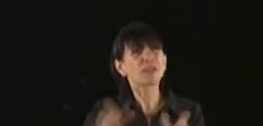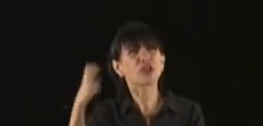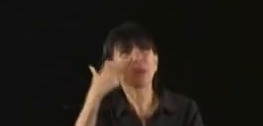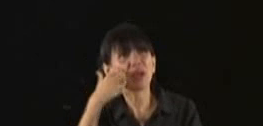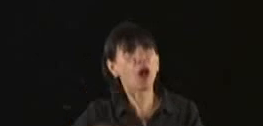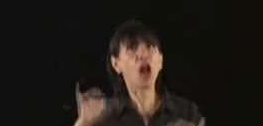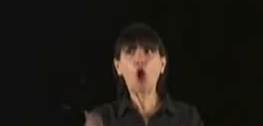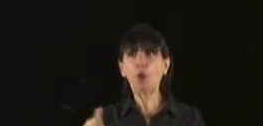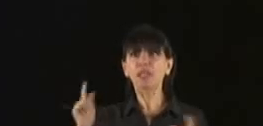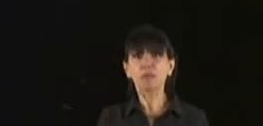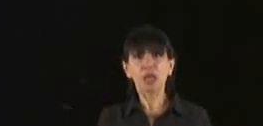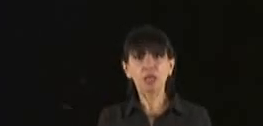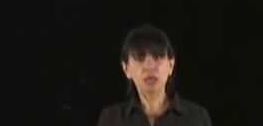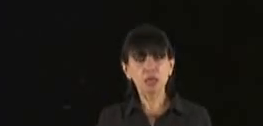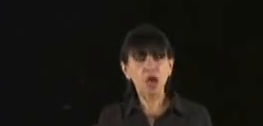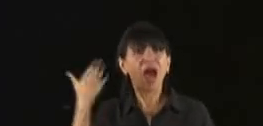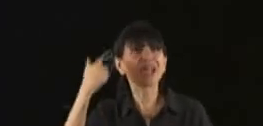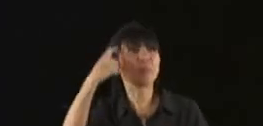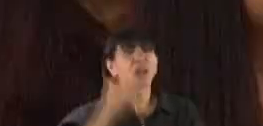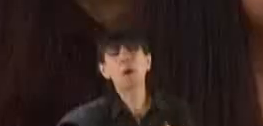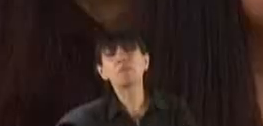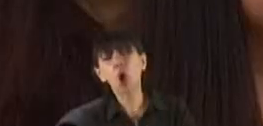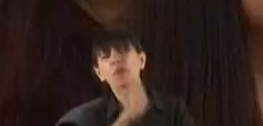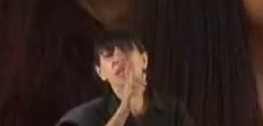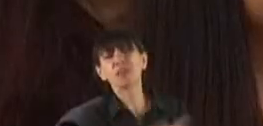los pobres, se podían morir los ricos. Cualquiera se podía morir.